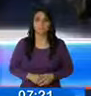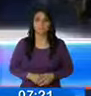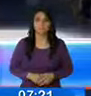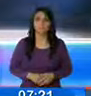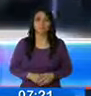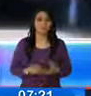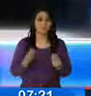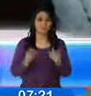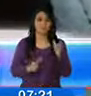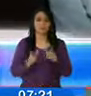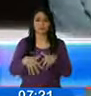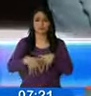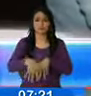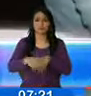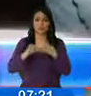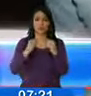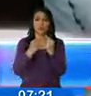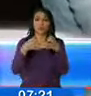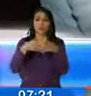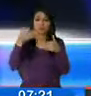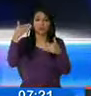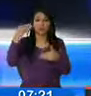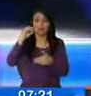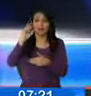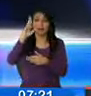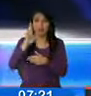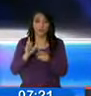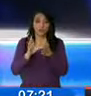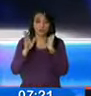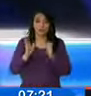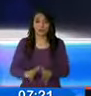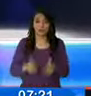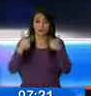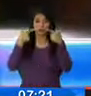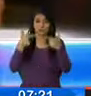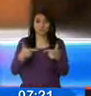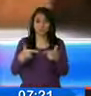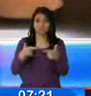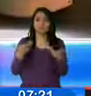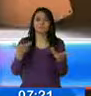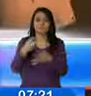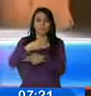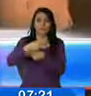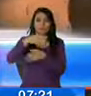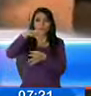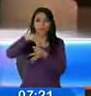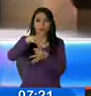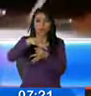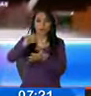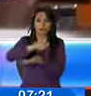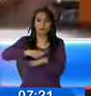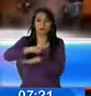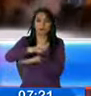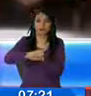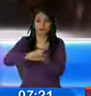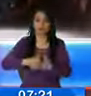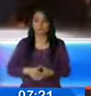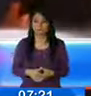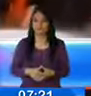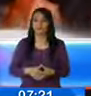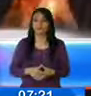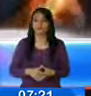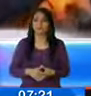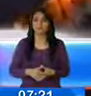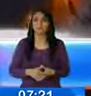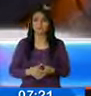Decenas de simpatizantes del movimiento Creo y Ciudadanos permanecieron en vigilia frente al Centro de Recolección de Datos del CNE, Azuay, exigiendo